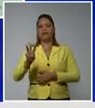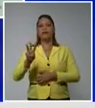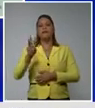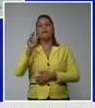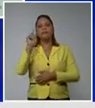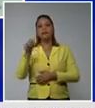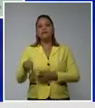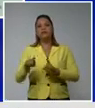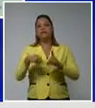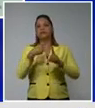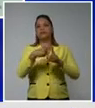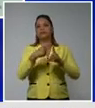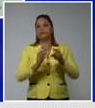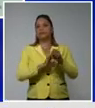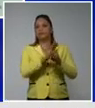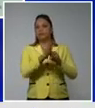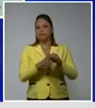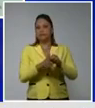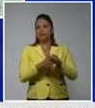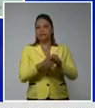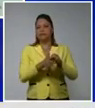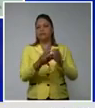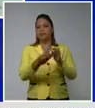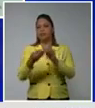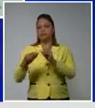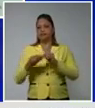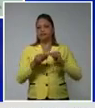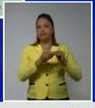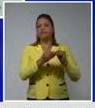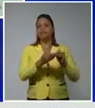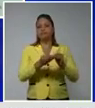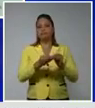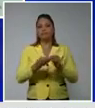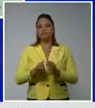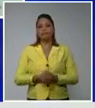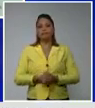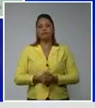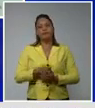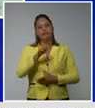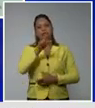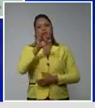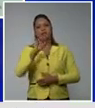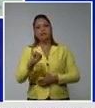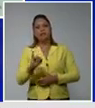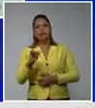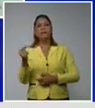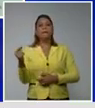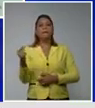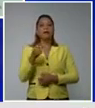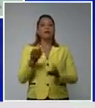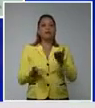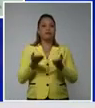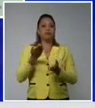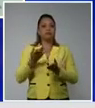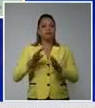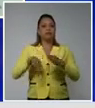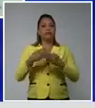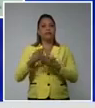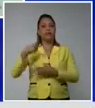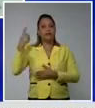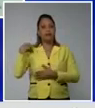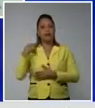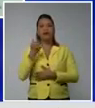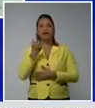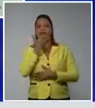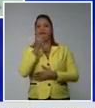con COVID-19 de transmisión autóctona, 16 menos que el día anterior, afecta 8 de